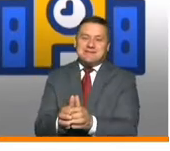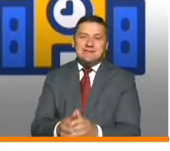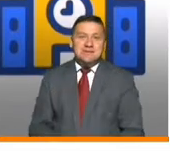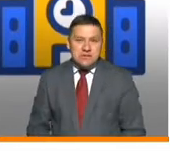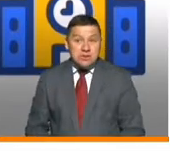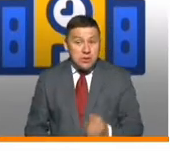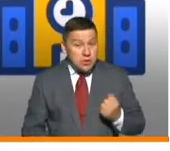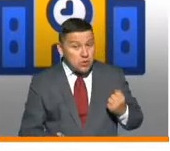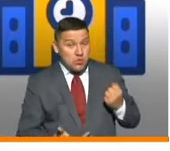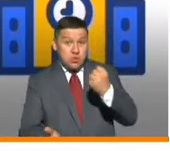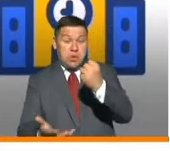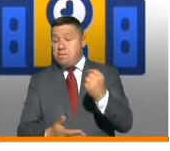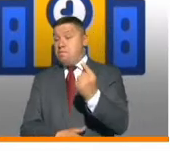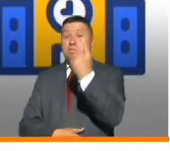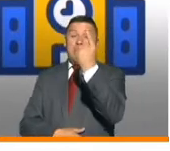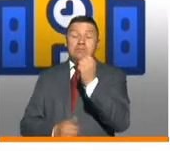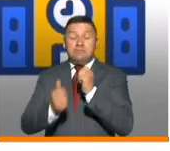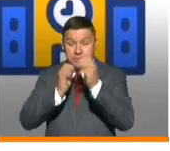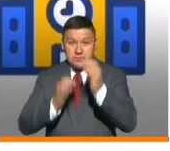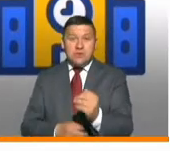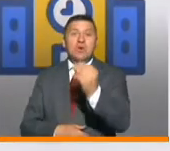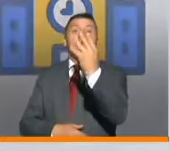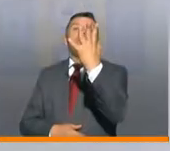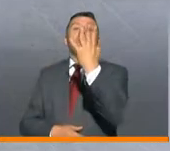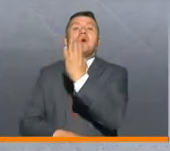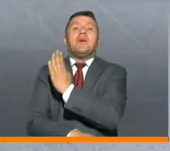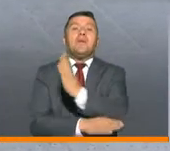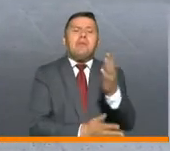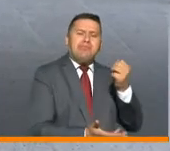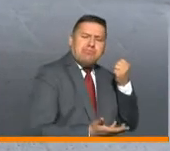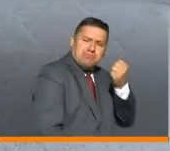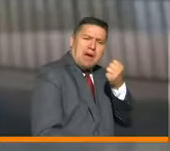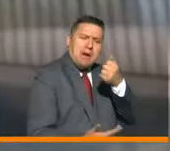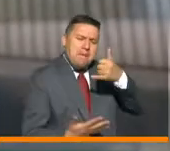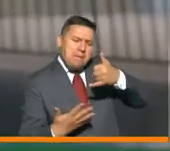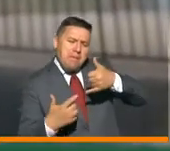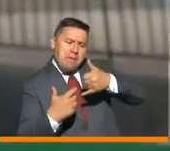Una inversión nunca vista que supera los 4 billones de pesos.